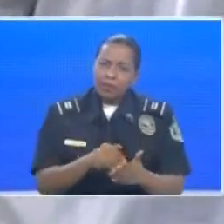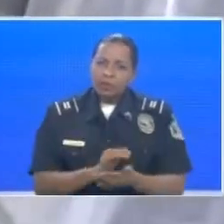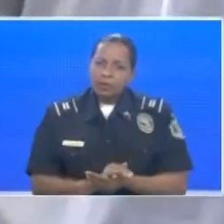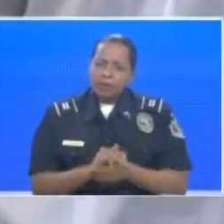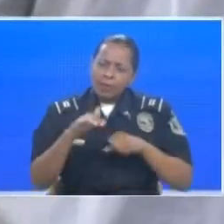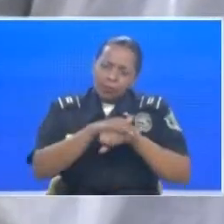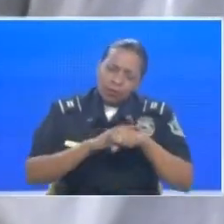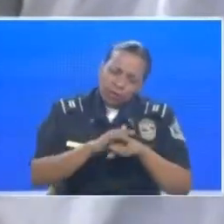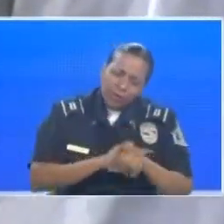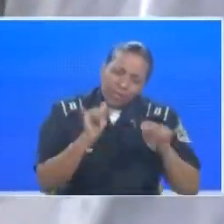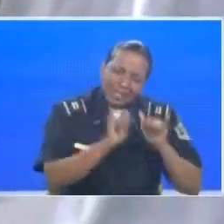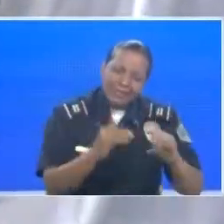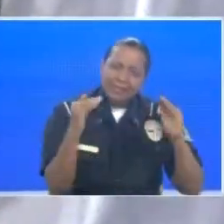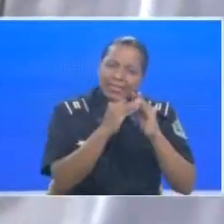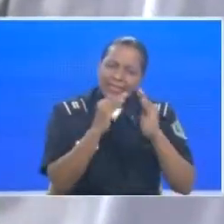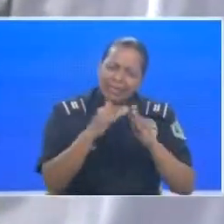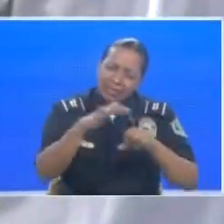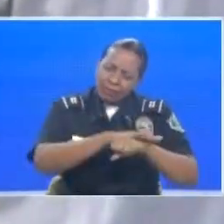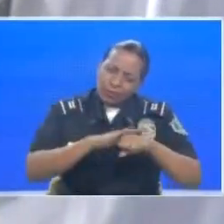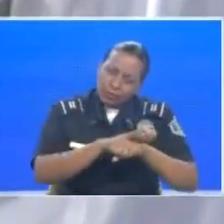Por favor, quédense en casa.